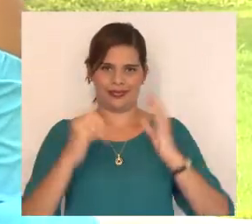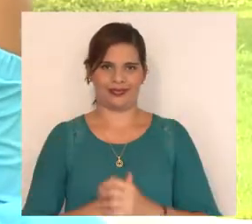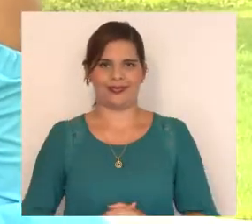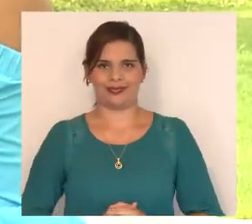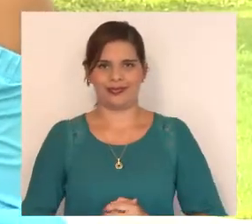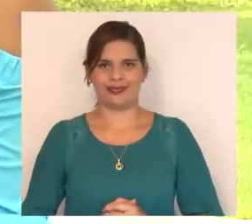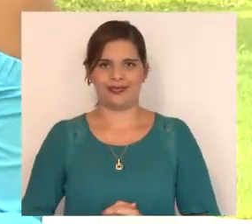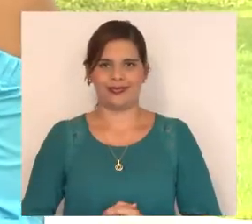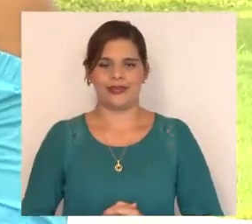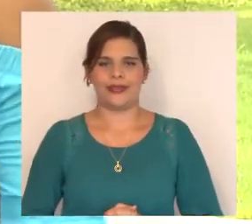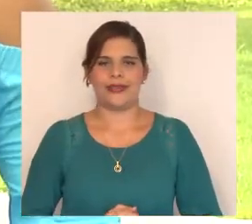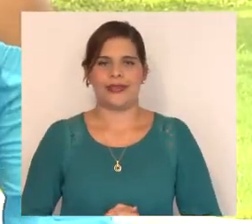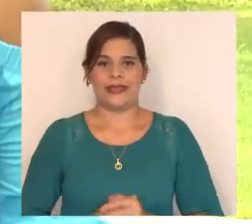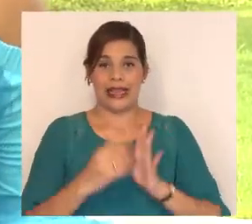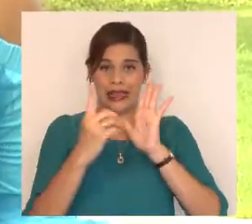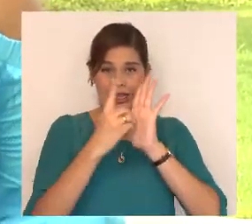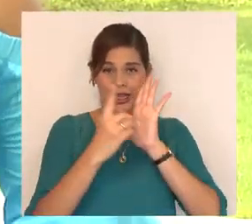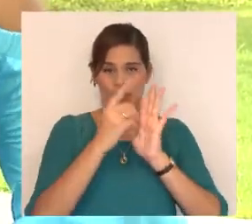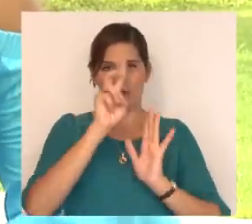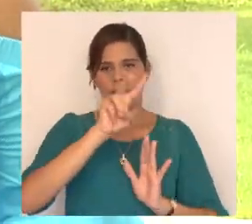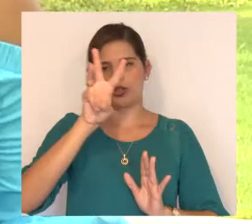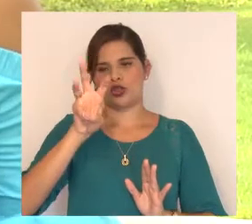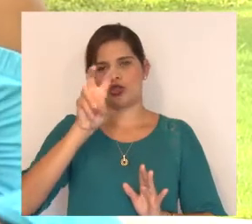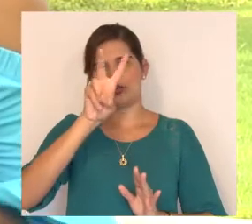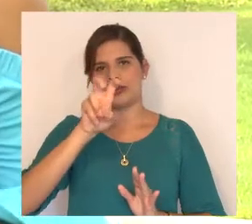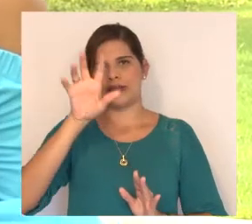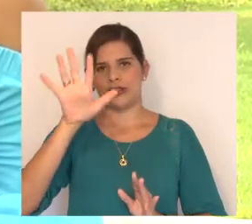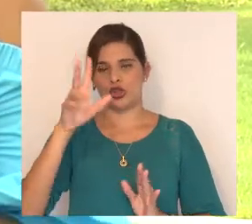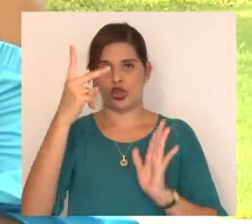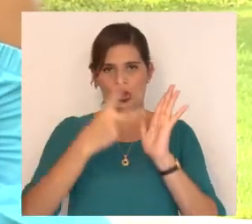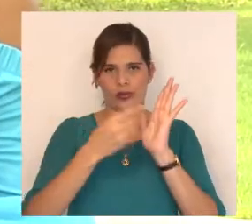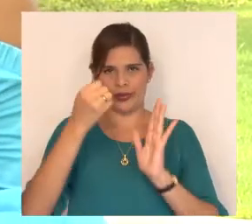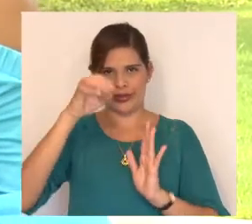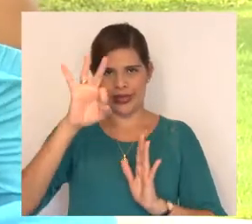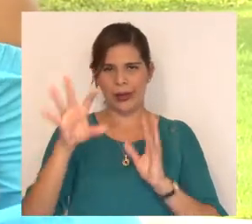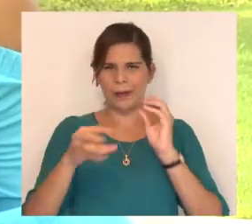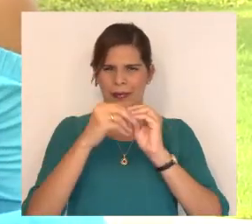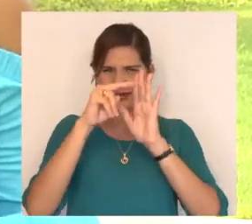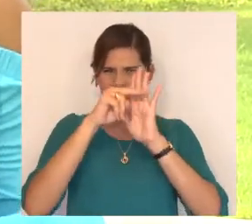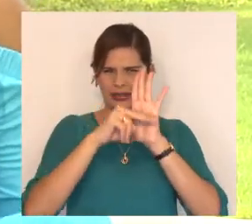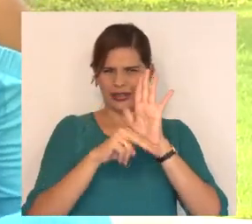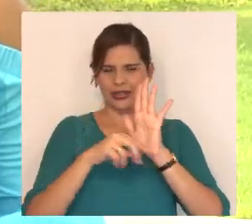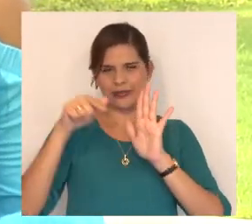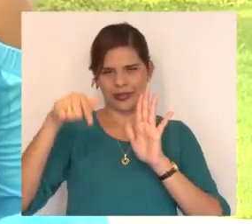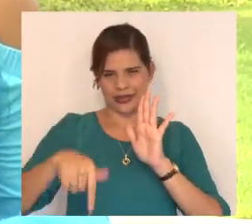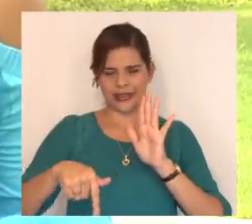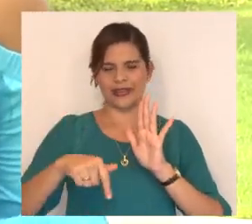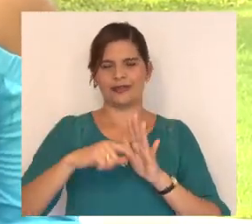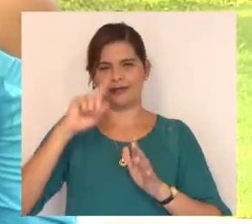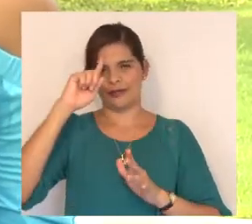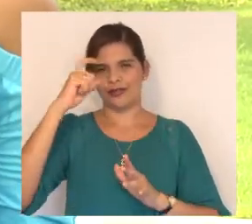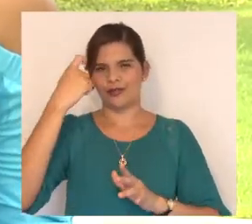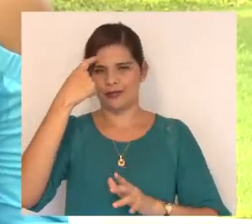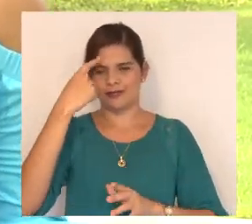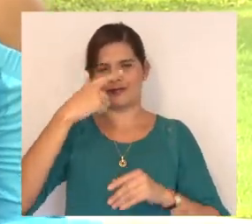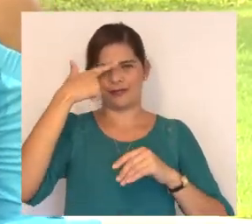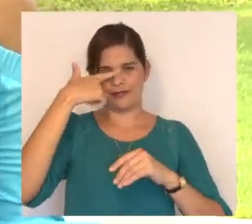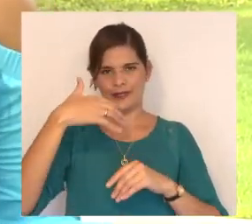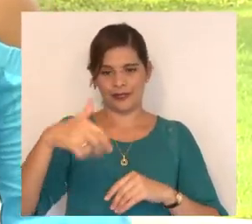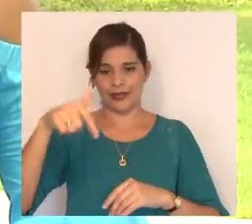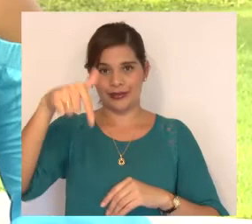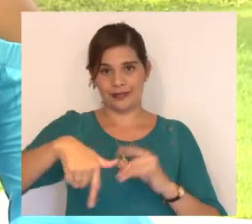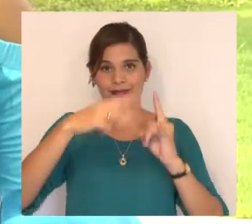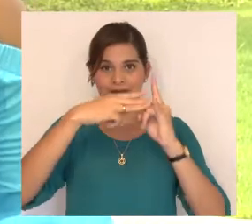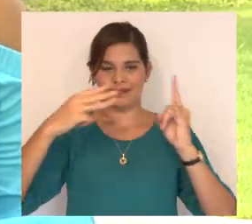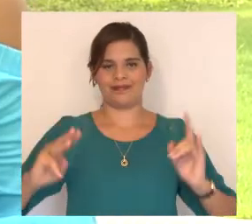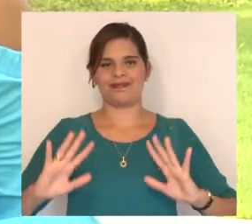Dándole cumplimiento al decreto 2865 de 2013 y a las directrices del Departamento Administrativo de la Función Pública, la Universidad del Magdalena celebró